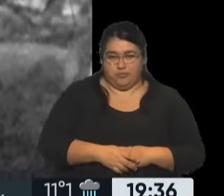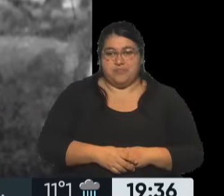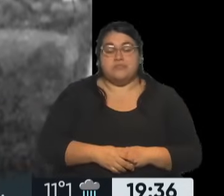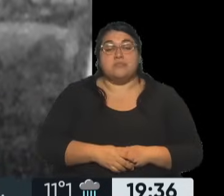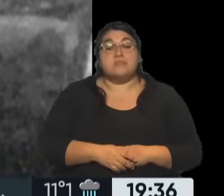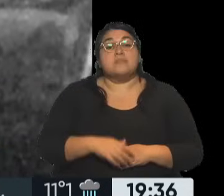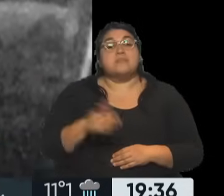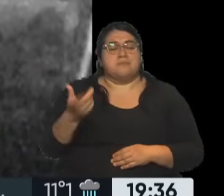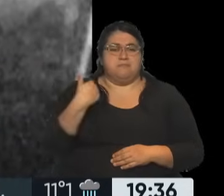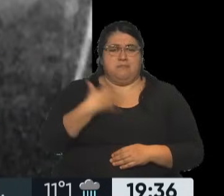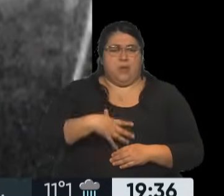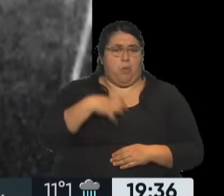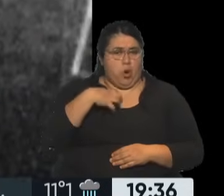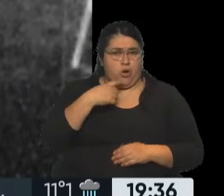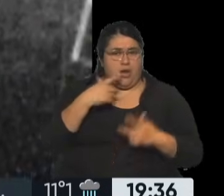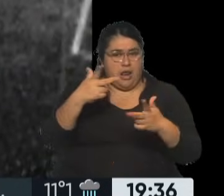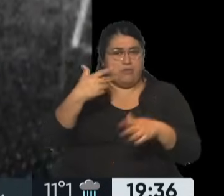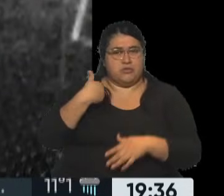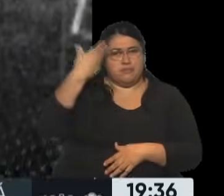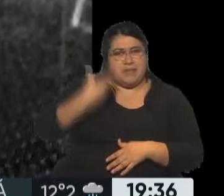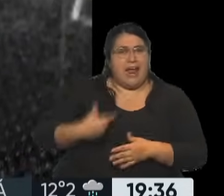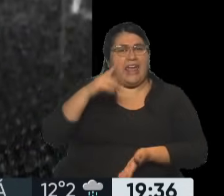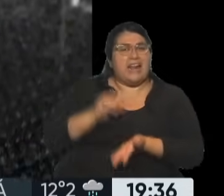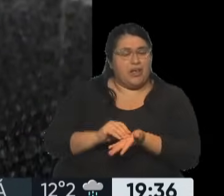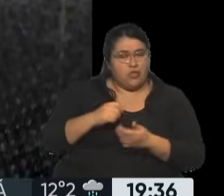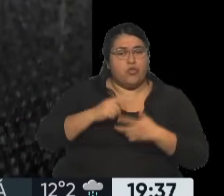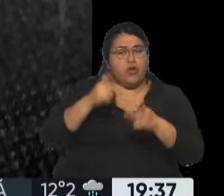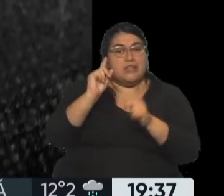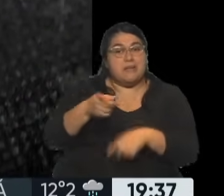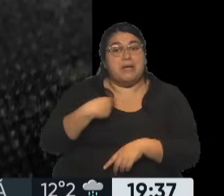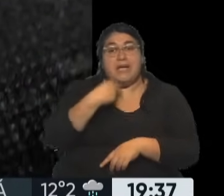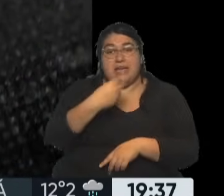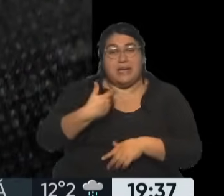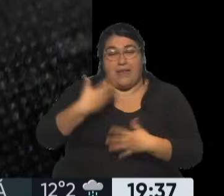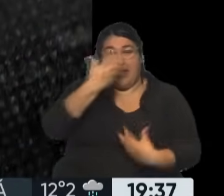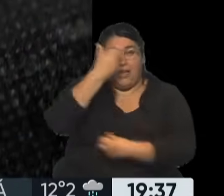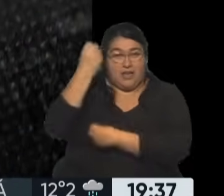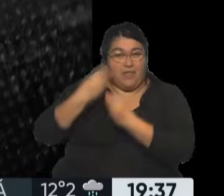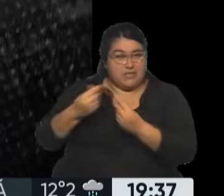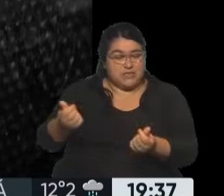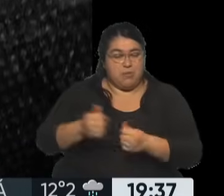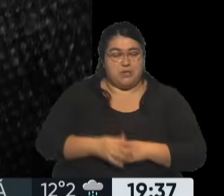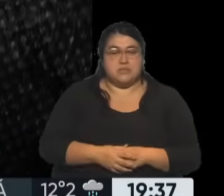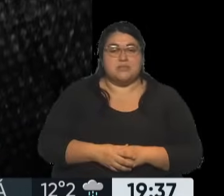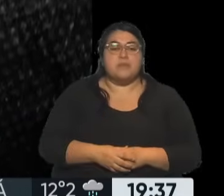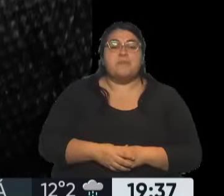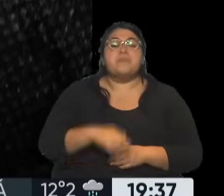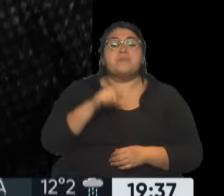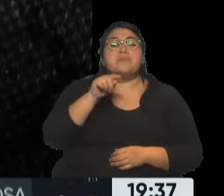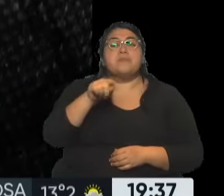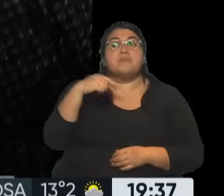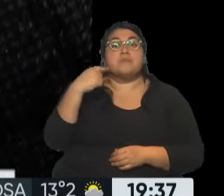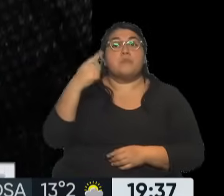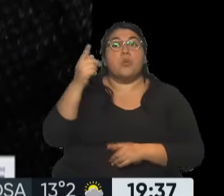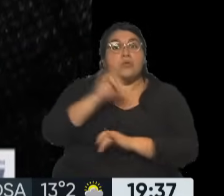Es realmente indignante, yo lo digo en mi calidad de legisladora, pero sobre todo de hija de desaparecidos. Entonces, inmediatamente cuando nos enteramos de